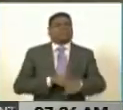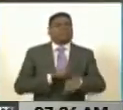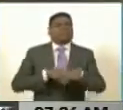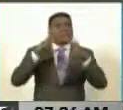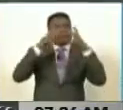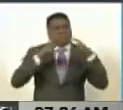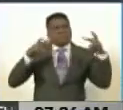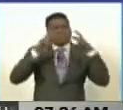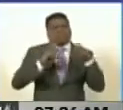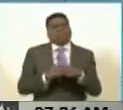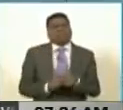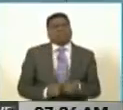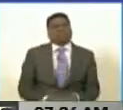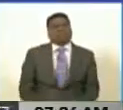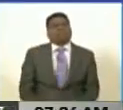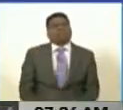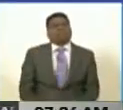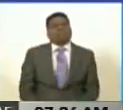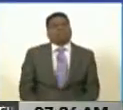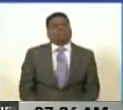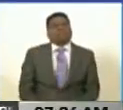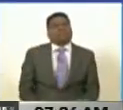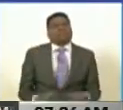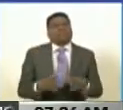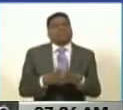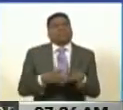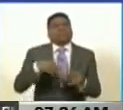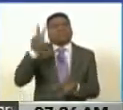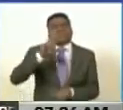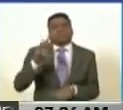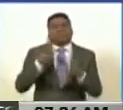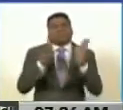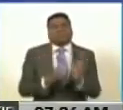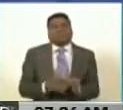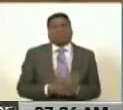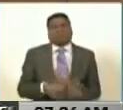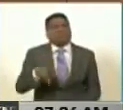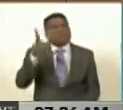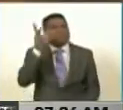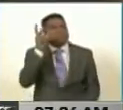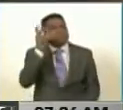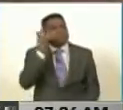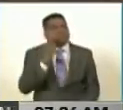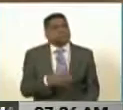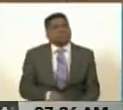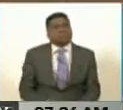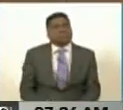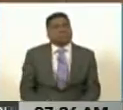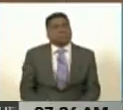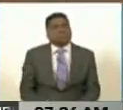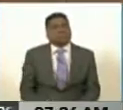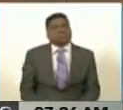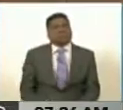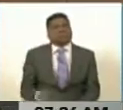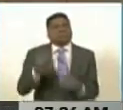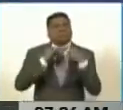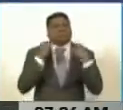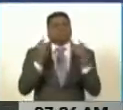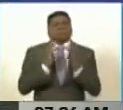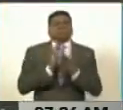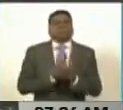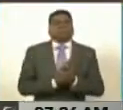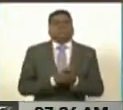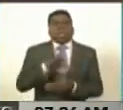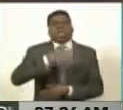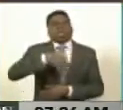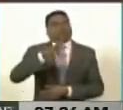analizar y ponerle en la mesa a todos los venezolanos y venezolanos el siguiente sonido por parte del monseñor Aldo Giordano, donde